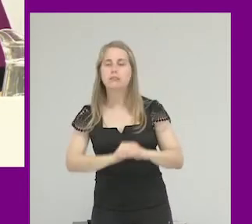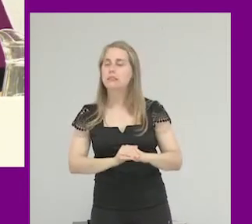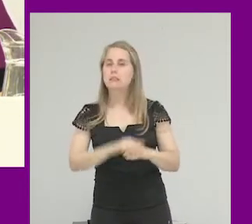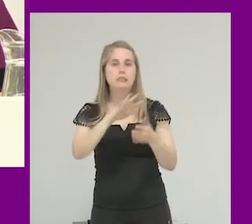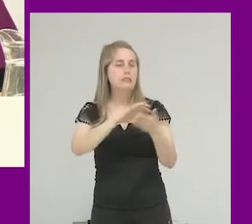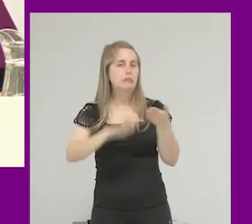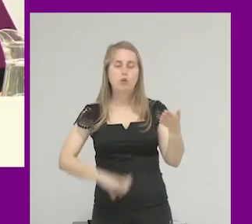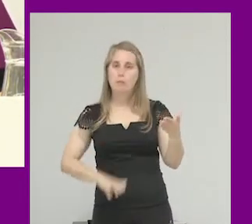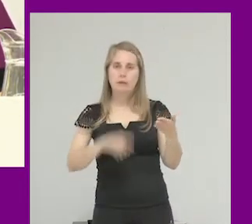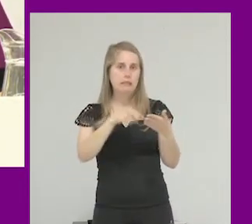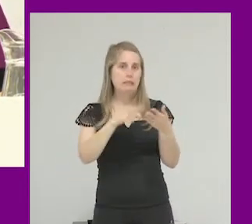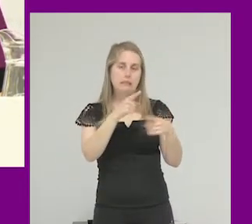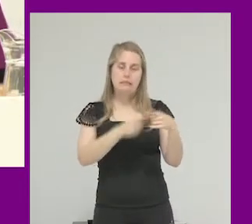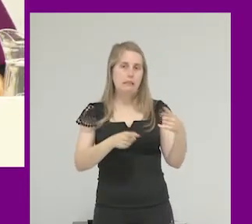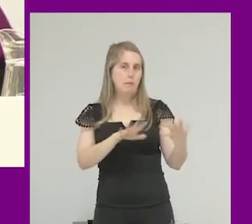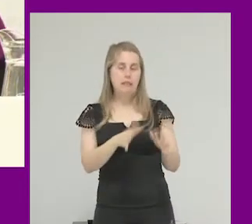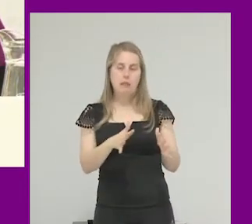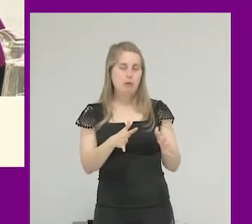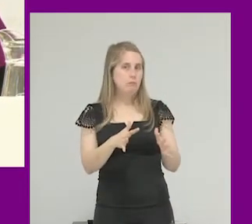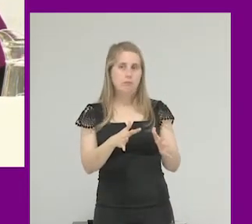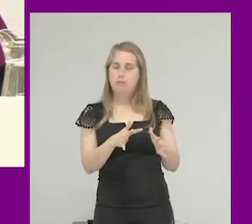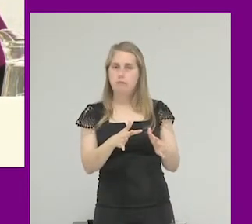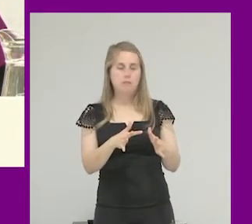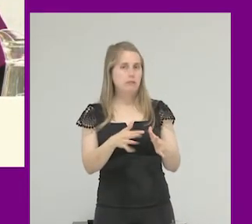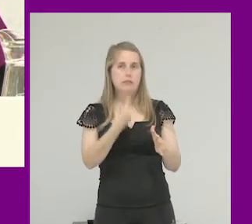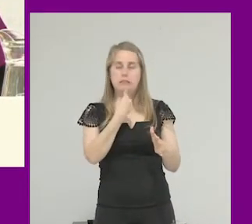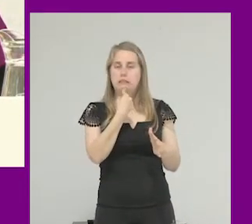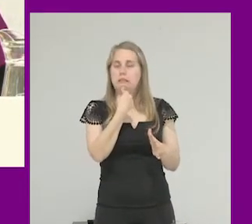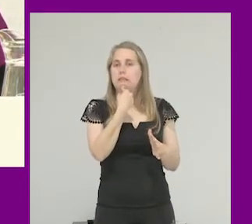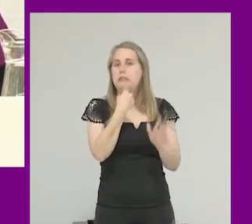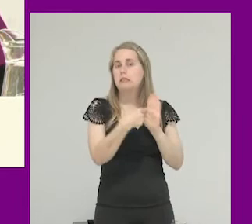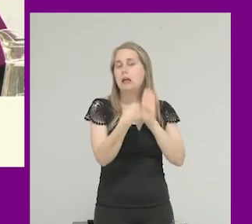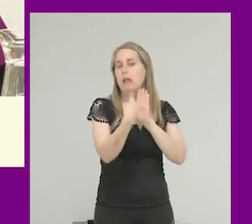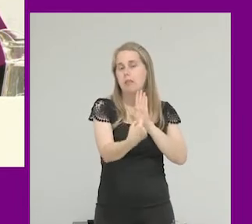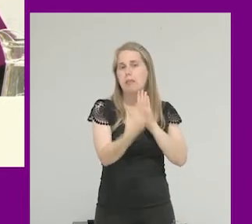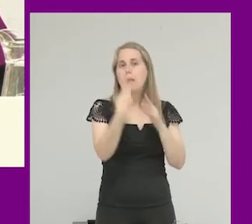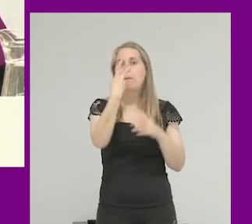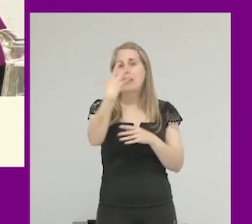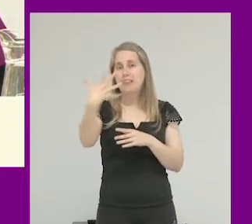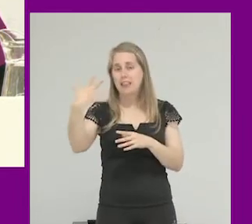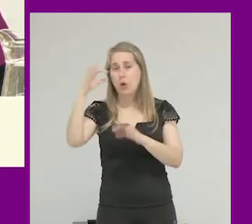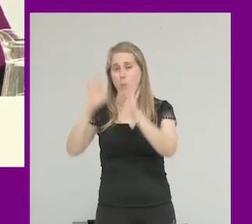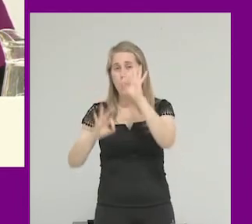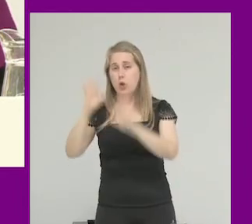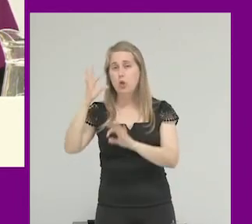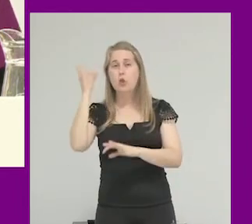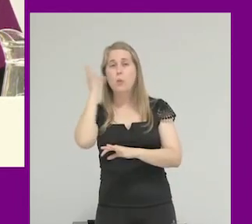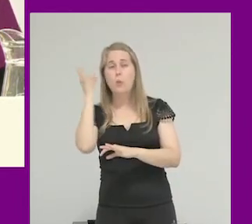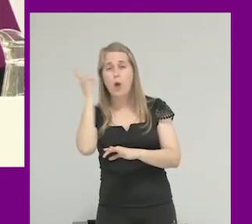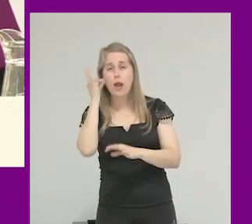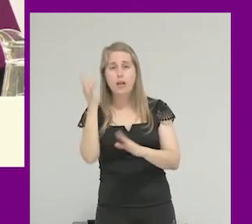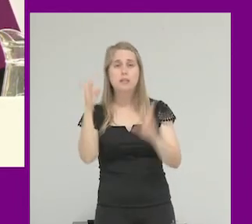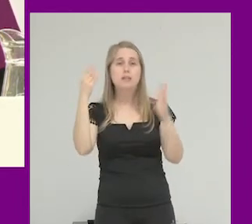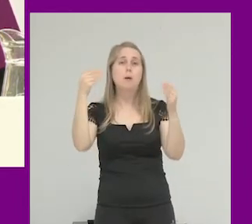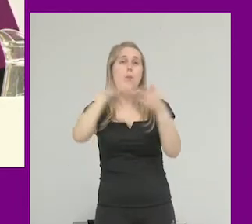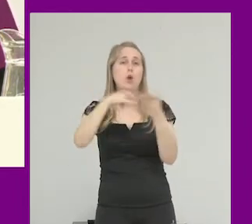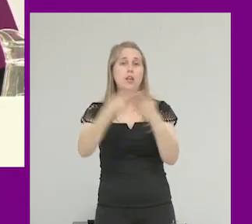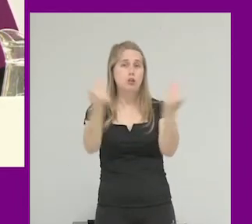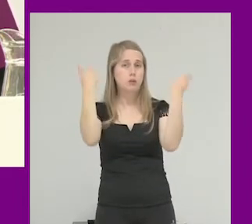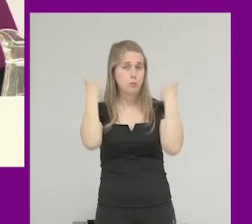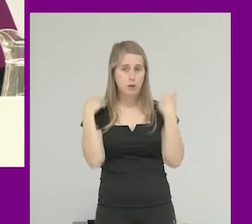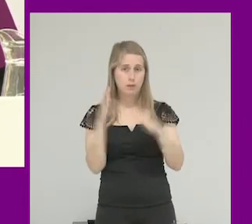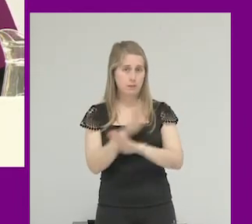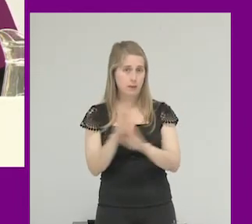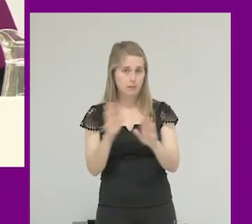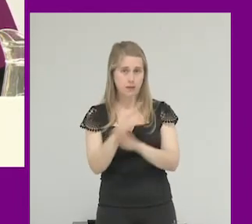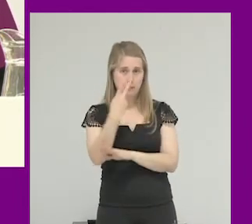todavía el informe intermedio señala que solo un 25% de mujeres son responsables de proyectos,